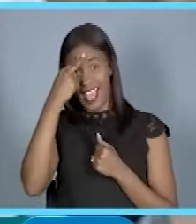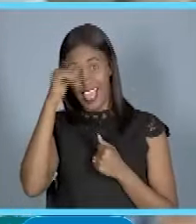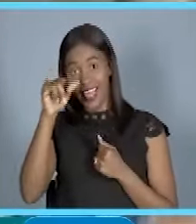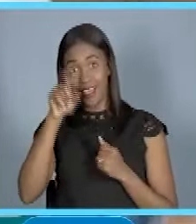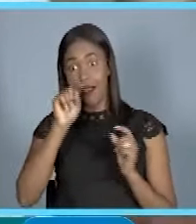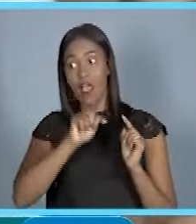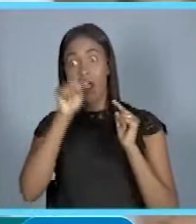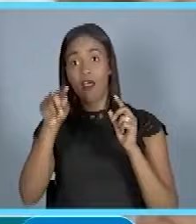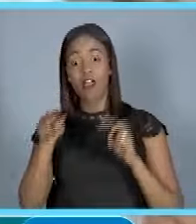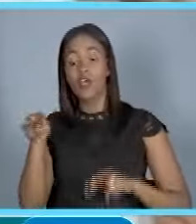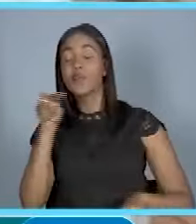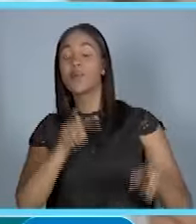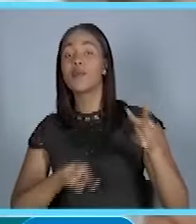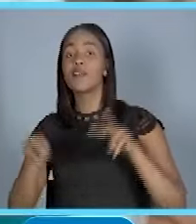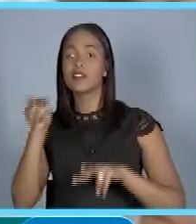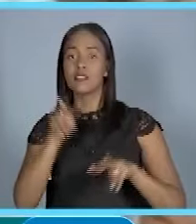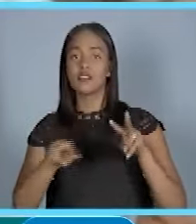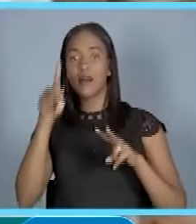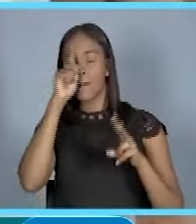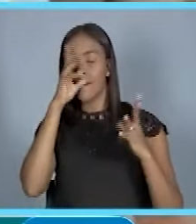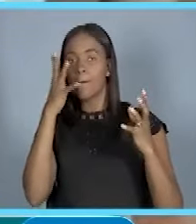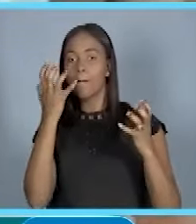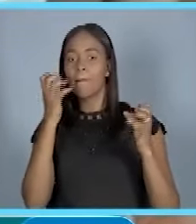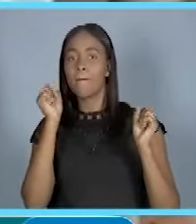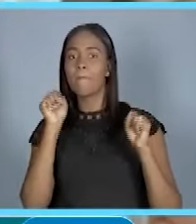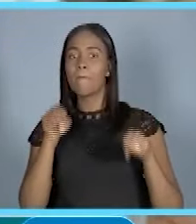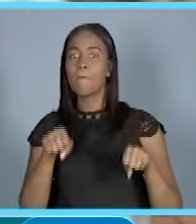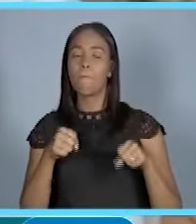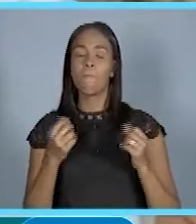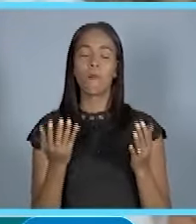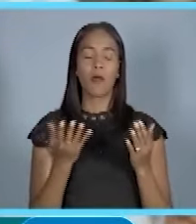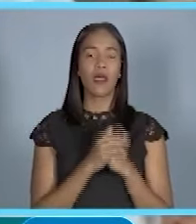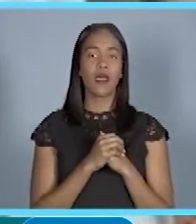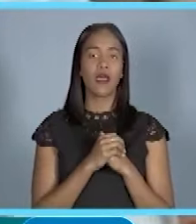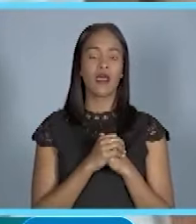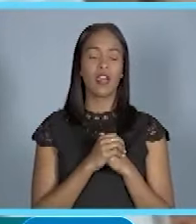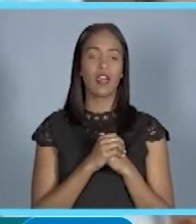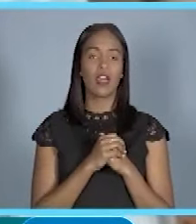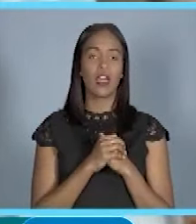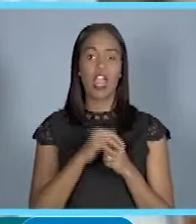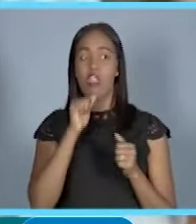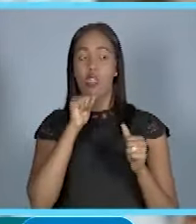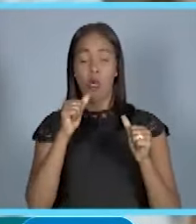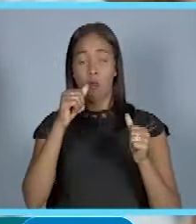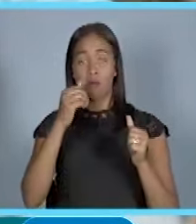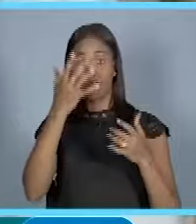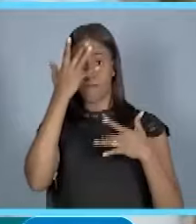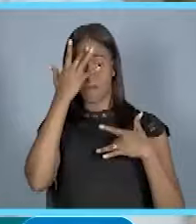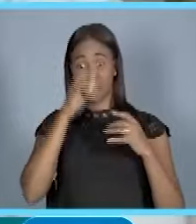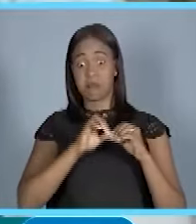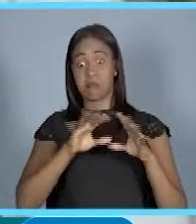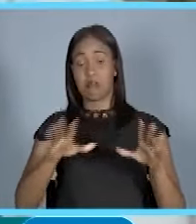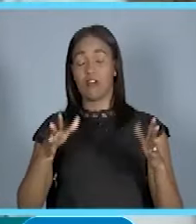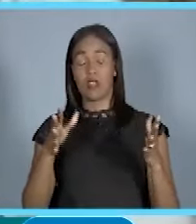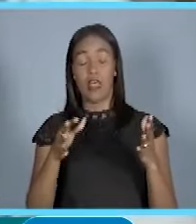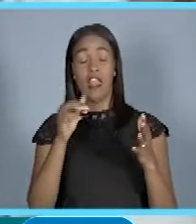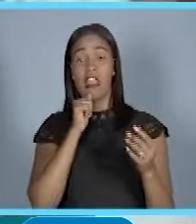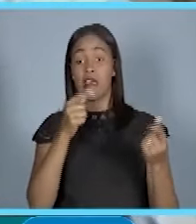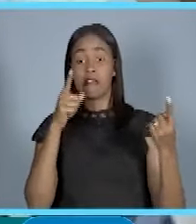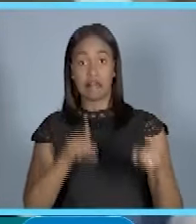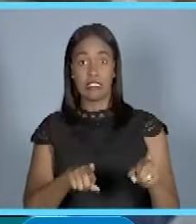hay que ya supervisar para tratar de contrarrestar esos casos y que no se